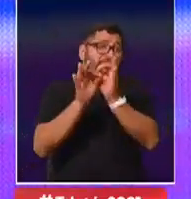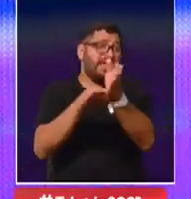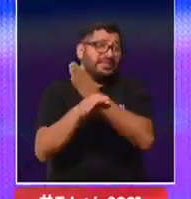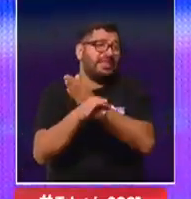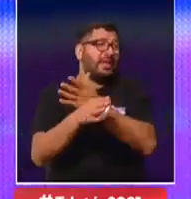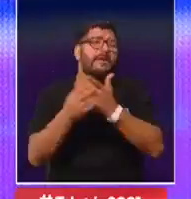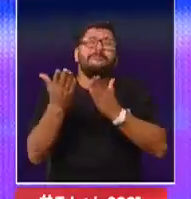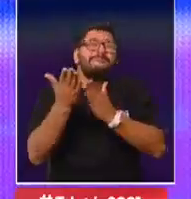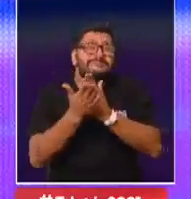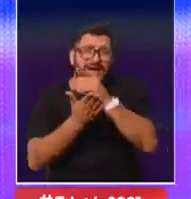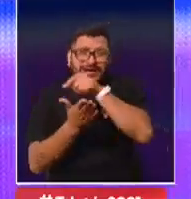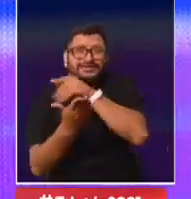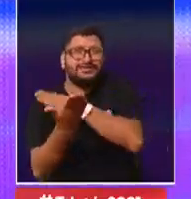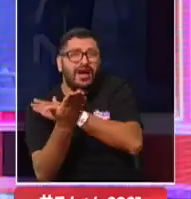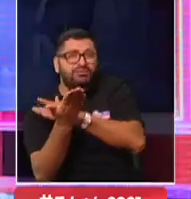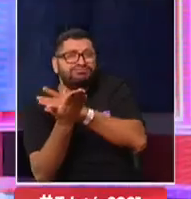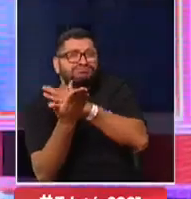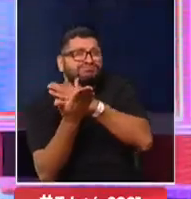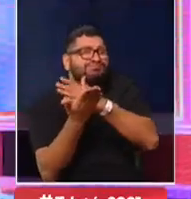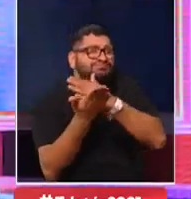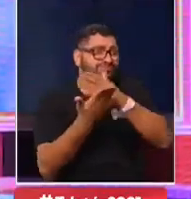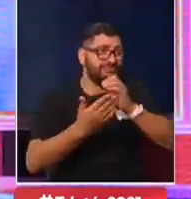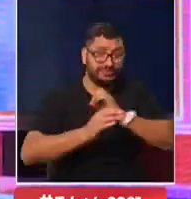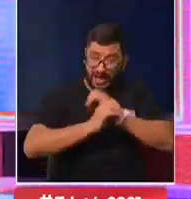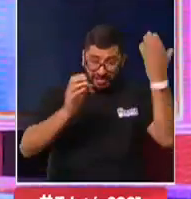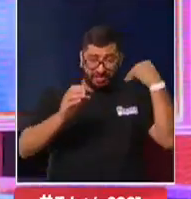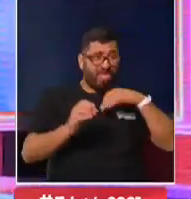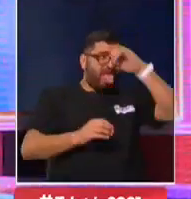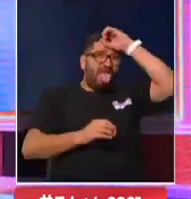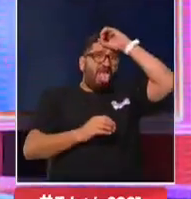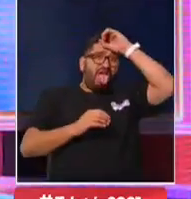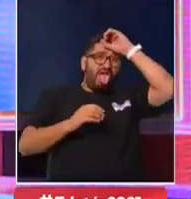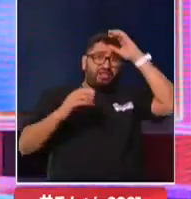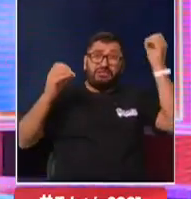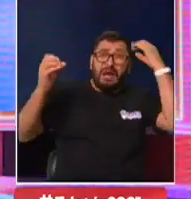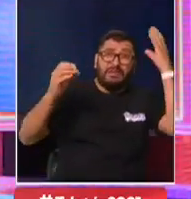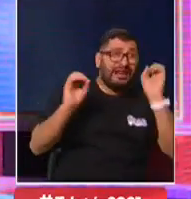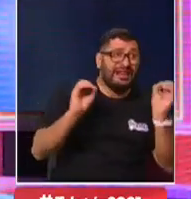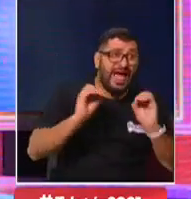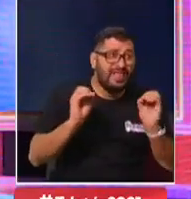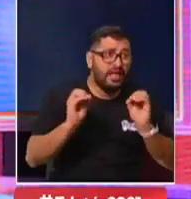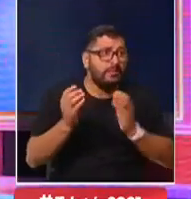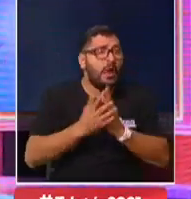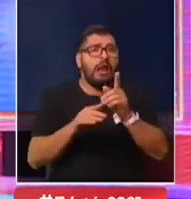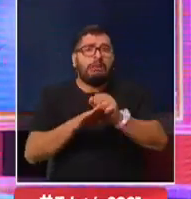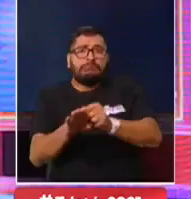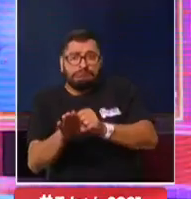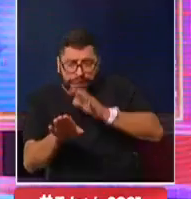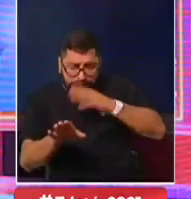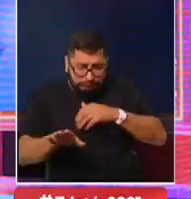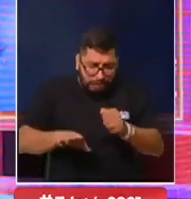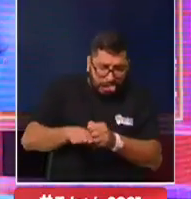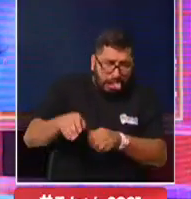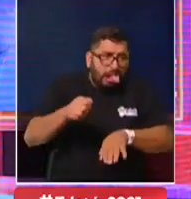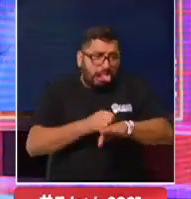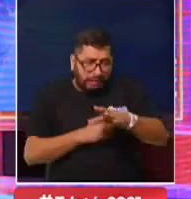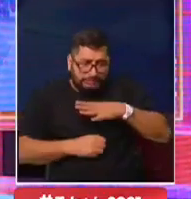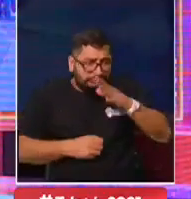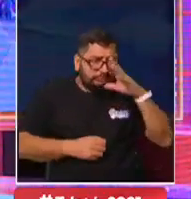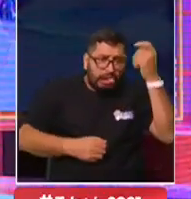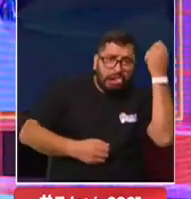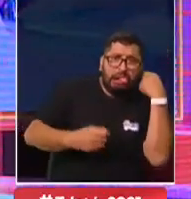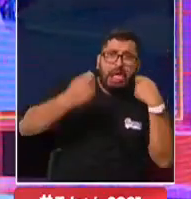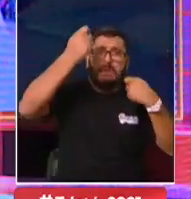a aprender todo de cero, desde ponerme los calcetines, los zapatos, empezar a peinarme, a sentarme, porque yo antes tampoco podía